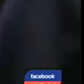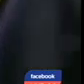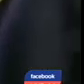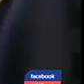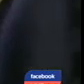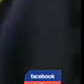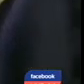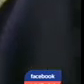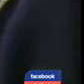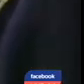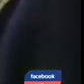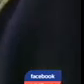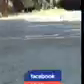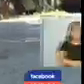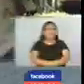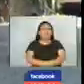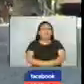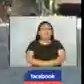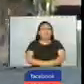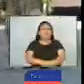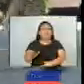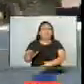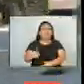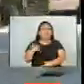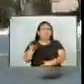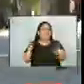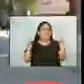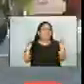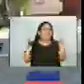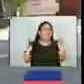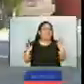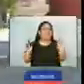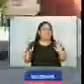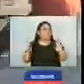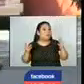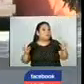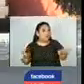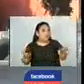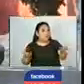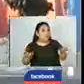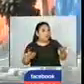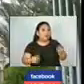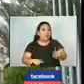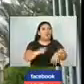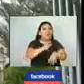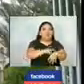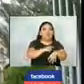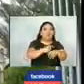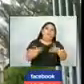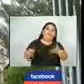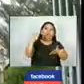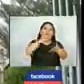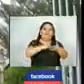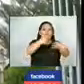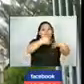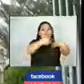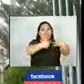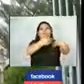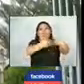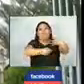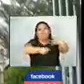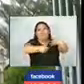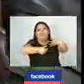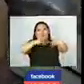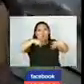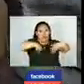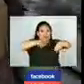recordemos Roxana y amigos televidentes que esto también gira en torno precisamente a esta nueva prórroga del régimen de excepción que